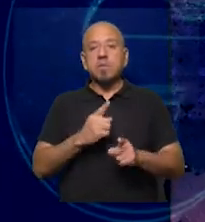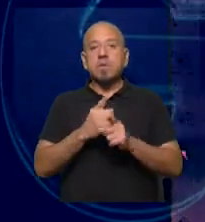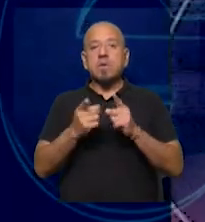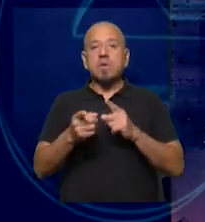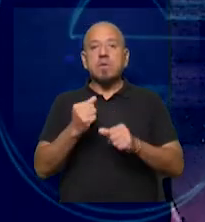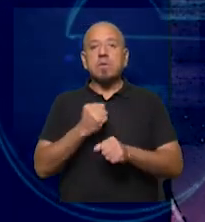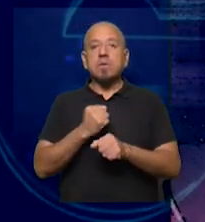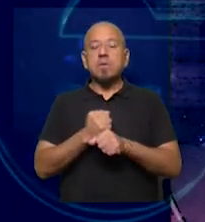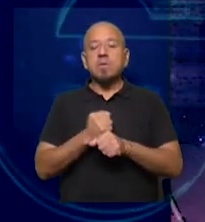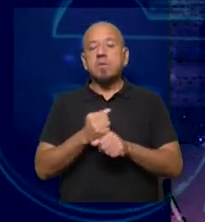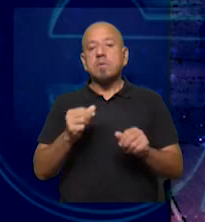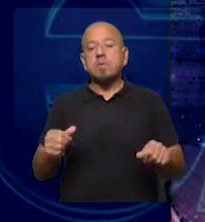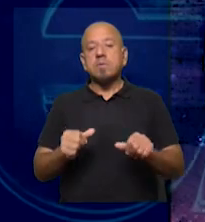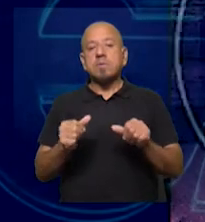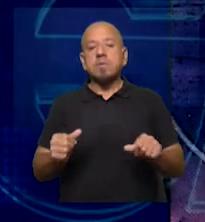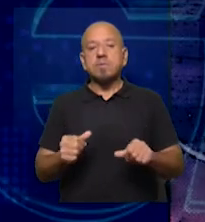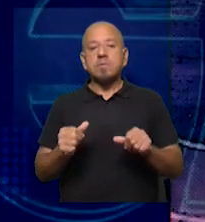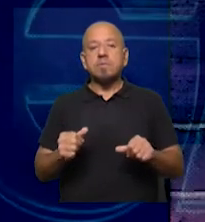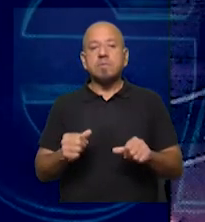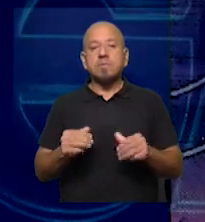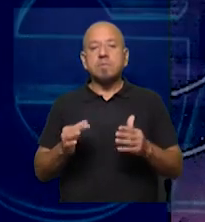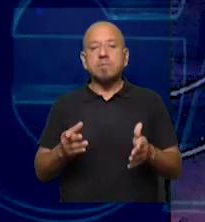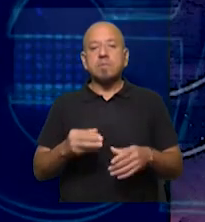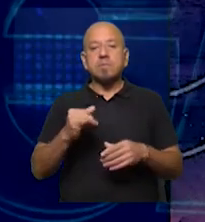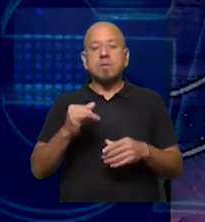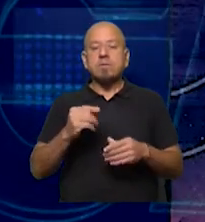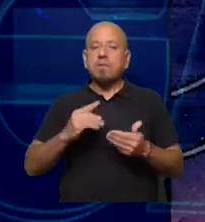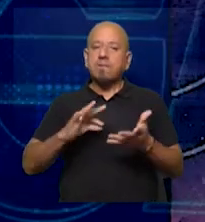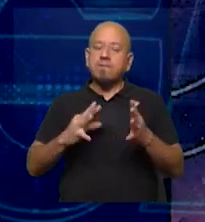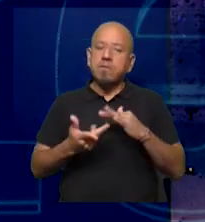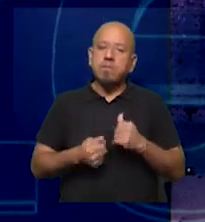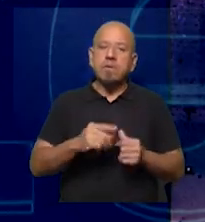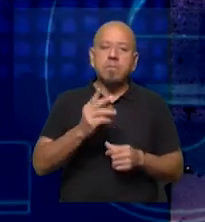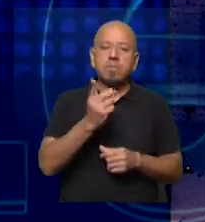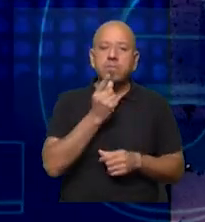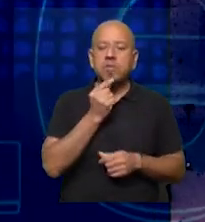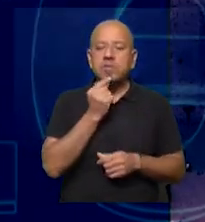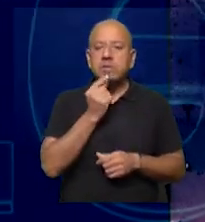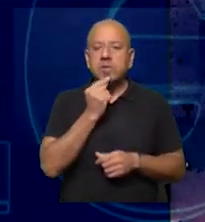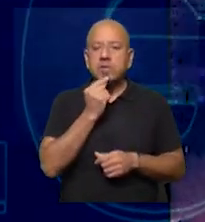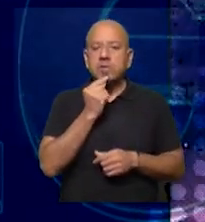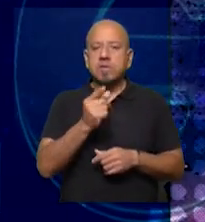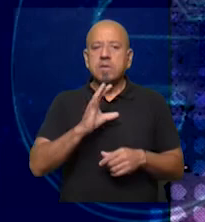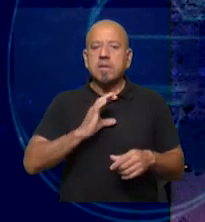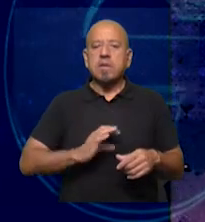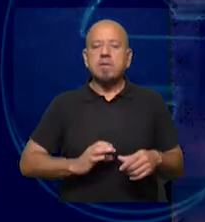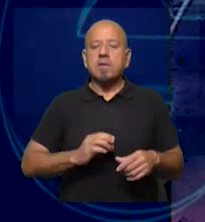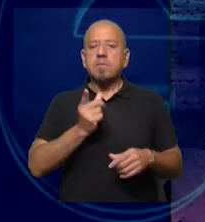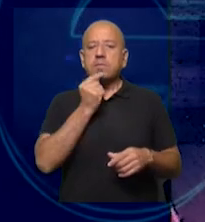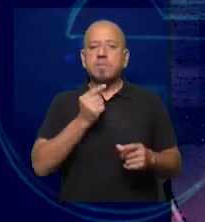maneja en paso de intriga policial. Uh-huh. Entonces constantemente se está